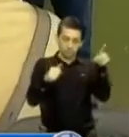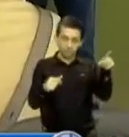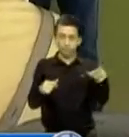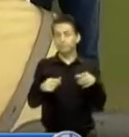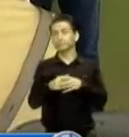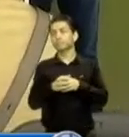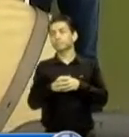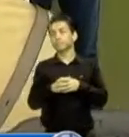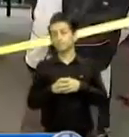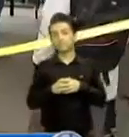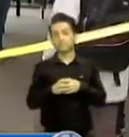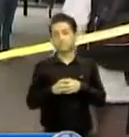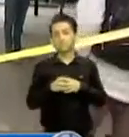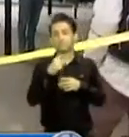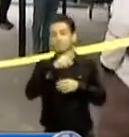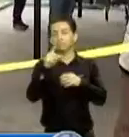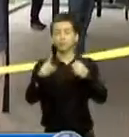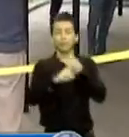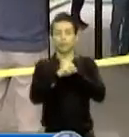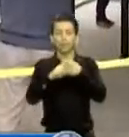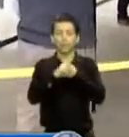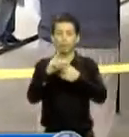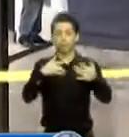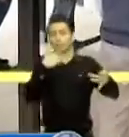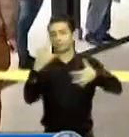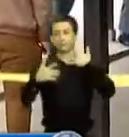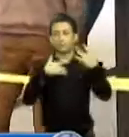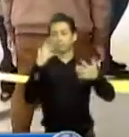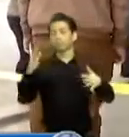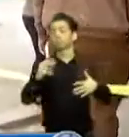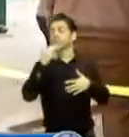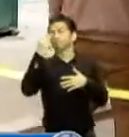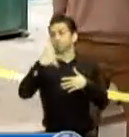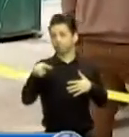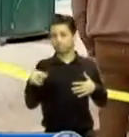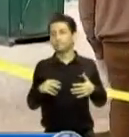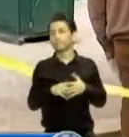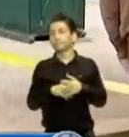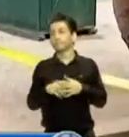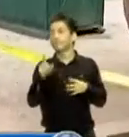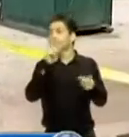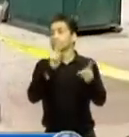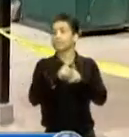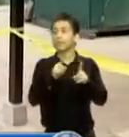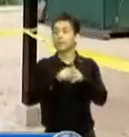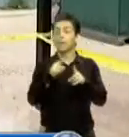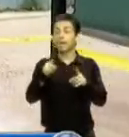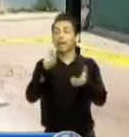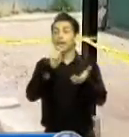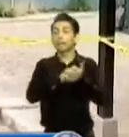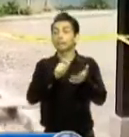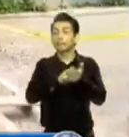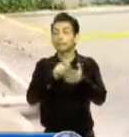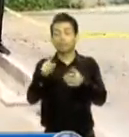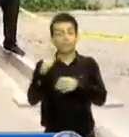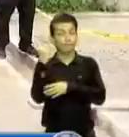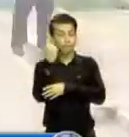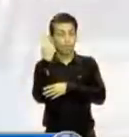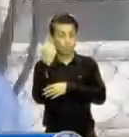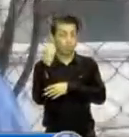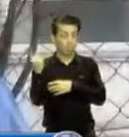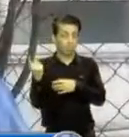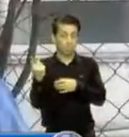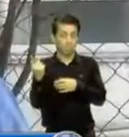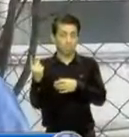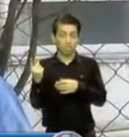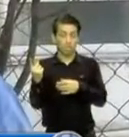dando sintomatología respiratoria. La sensibilidad de las pruebas es muy importante. En